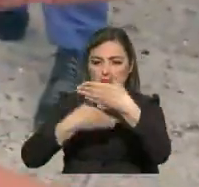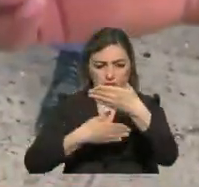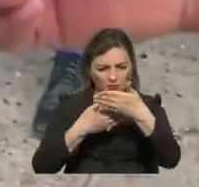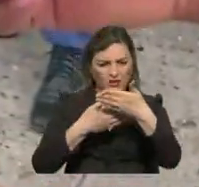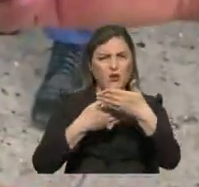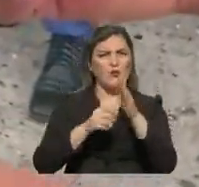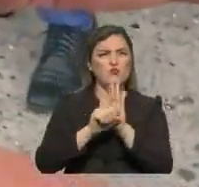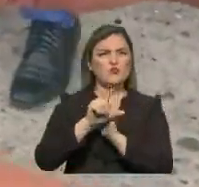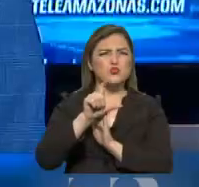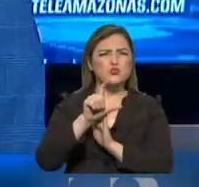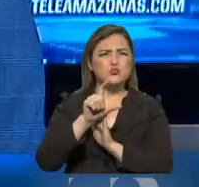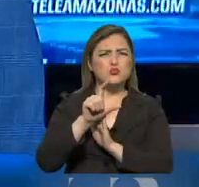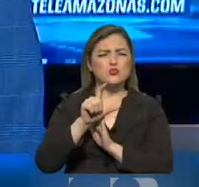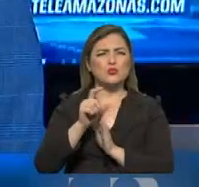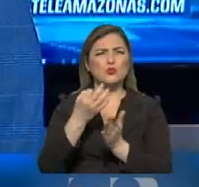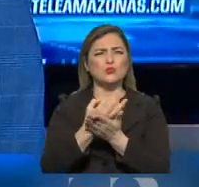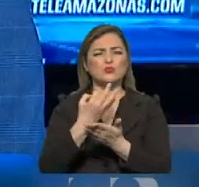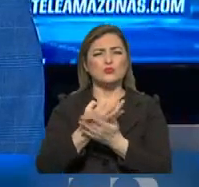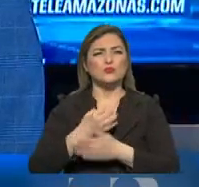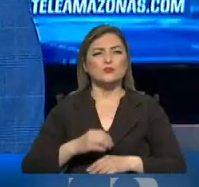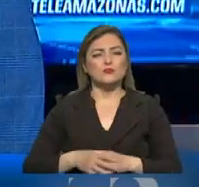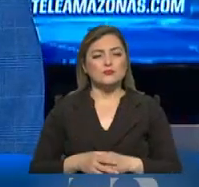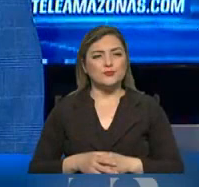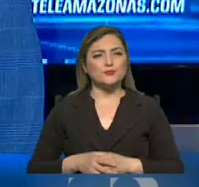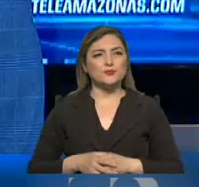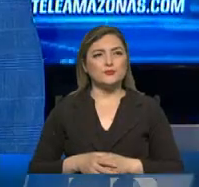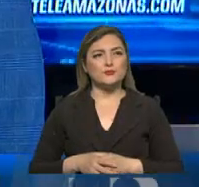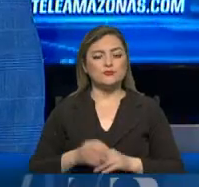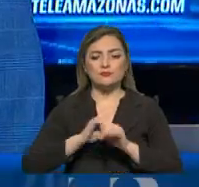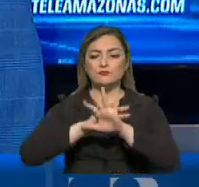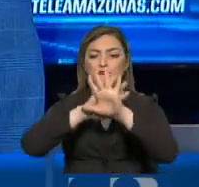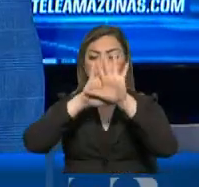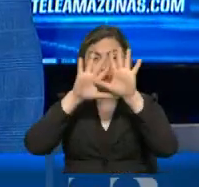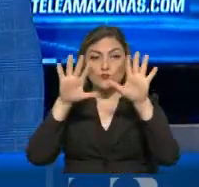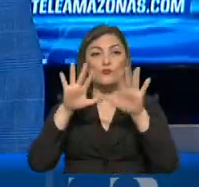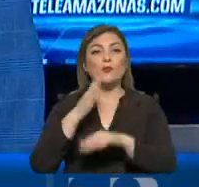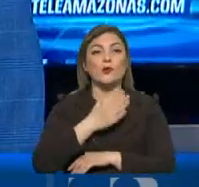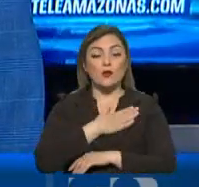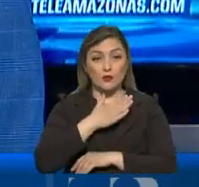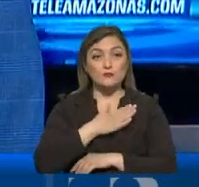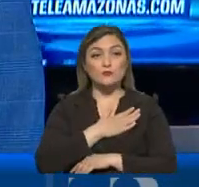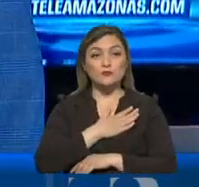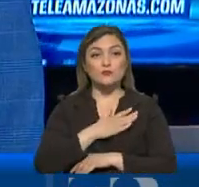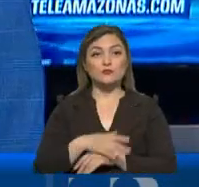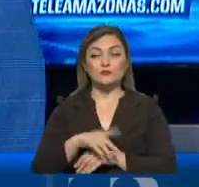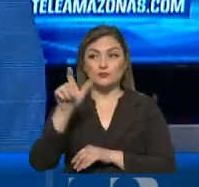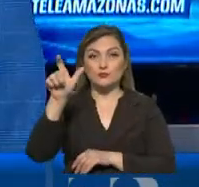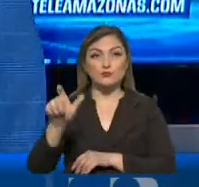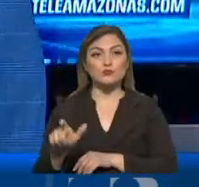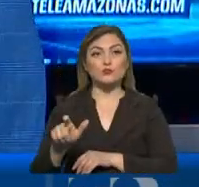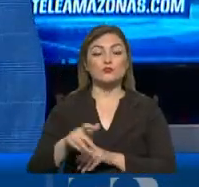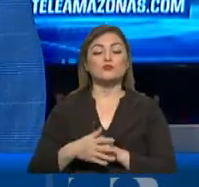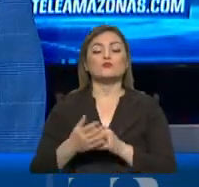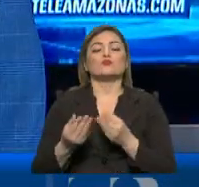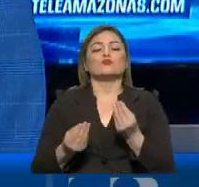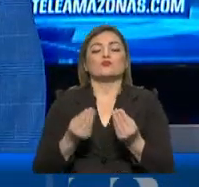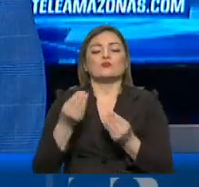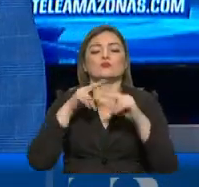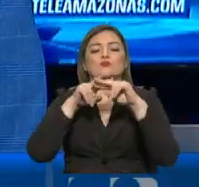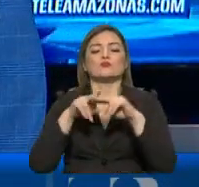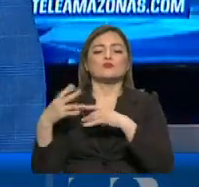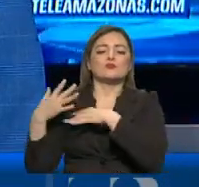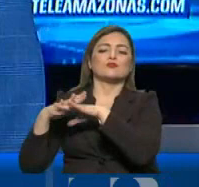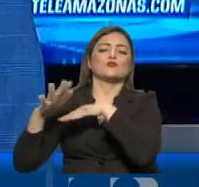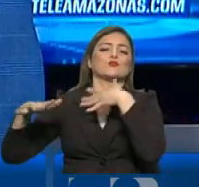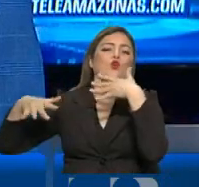reclamos presentados en la ciudad. Justamente para tener la claridad y la confianza de parte del usuario, vamos a hacer una revisión integral